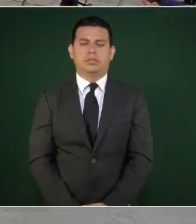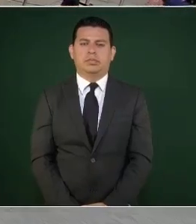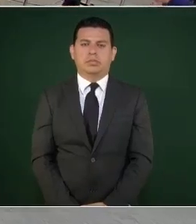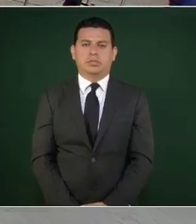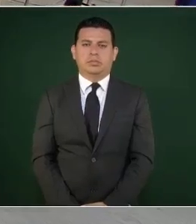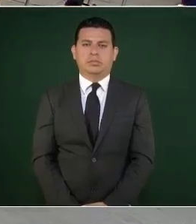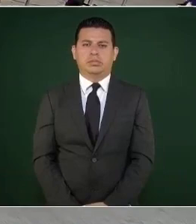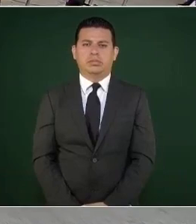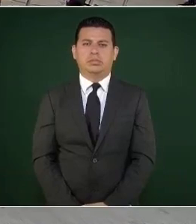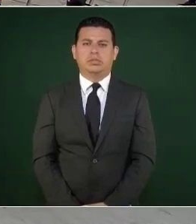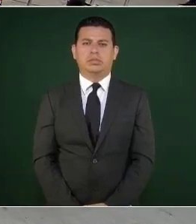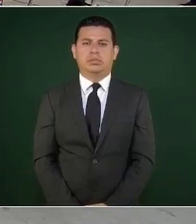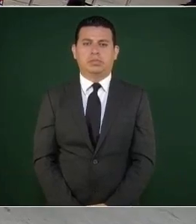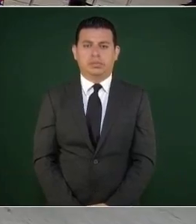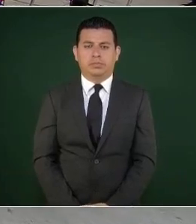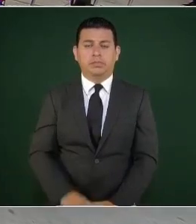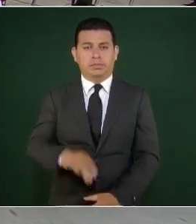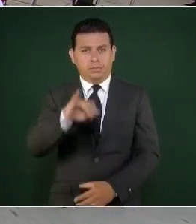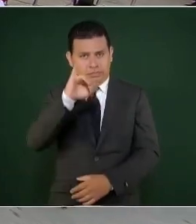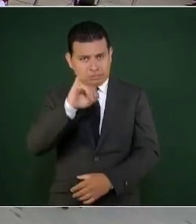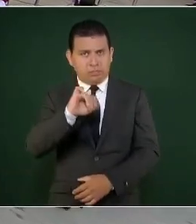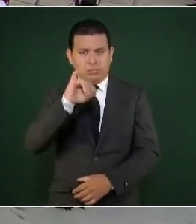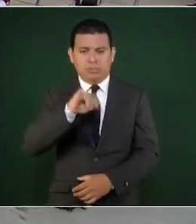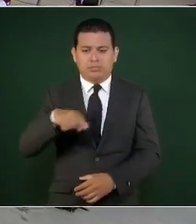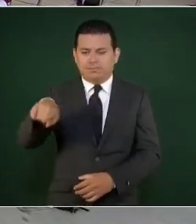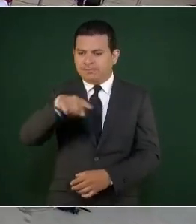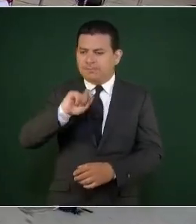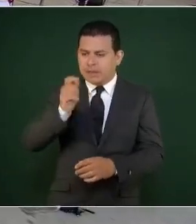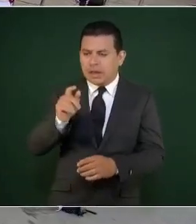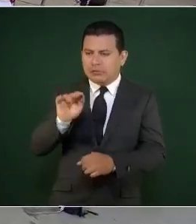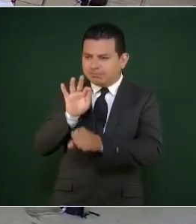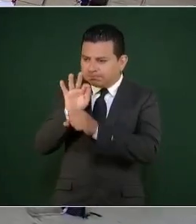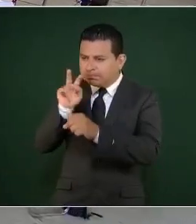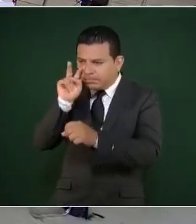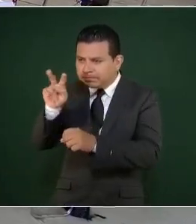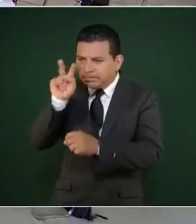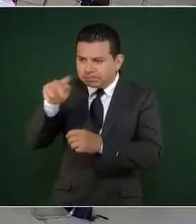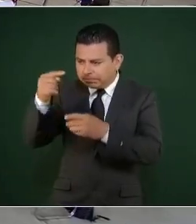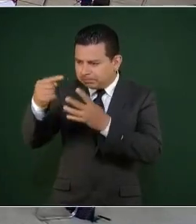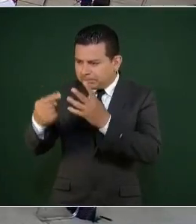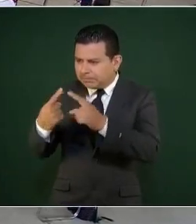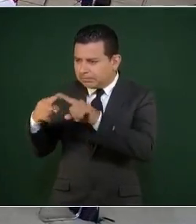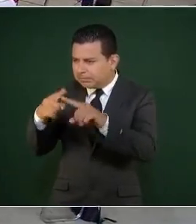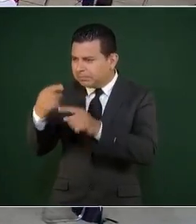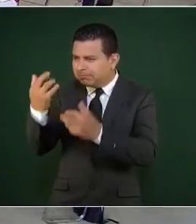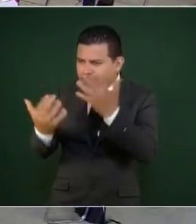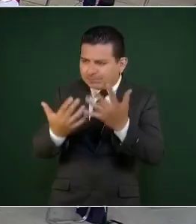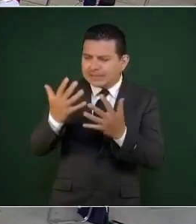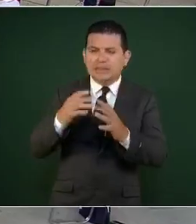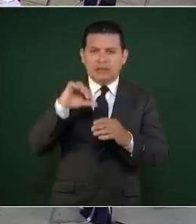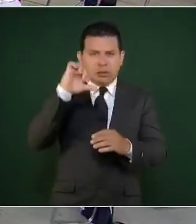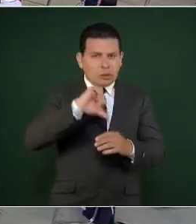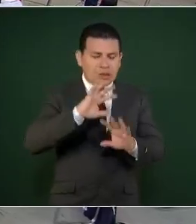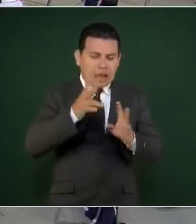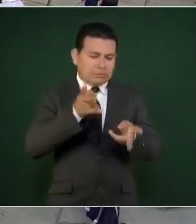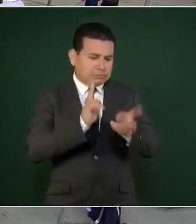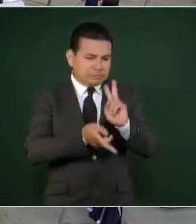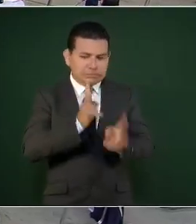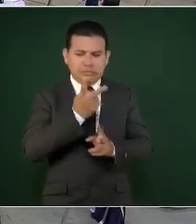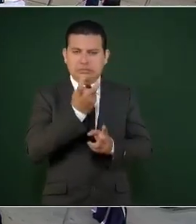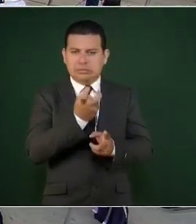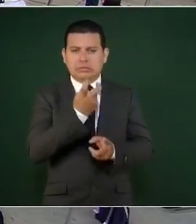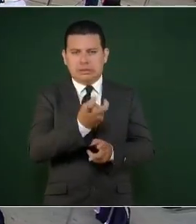estamos enfrentando incendios. Hoy tratamos este tema.